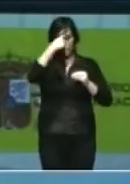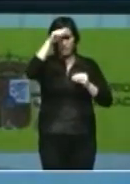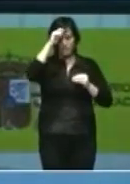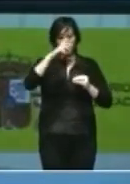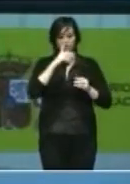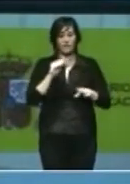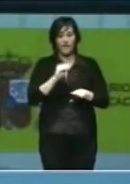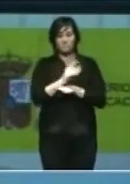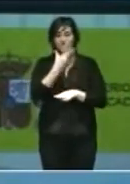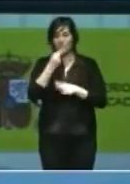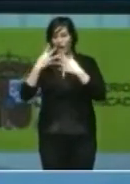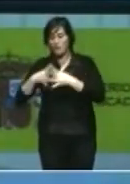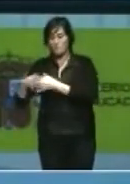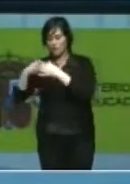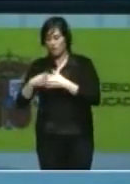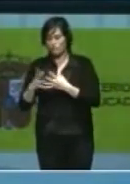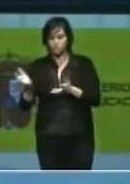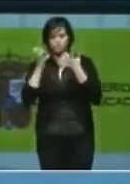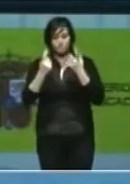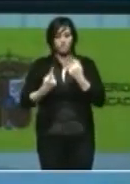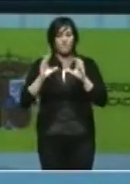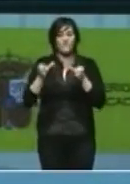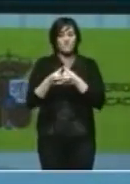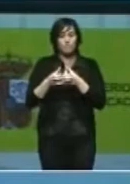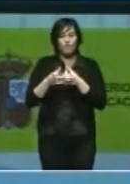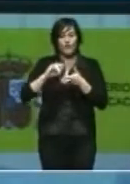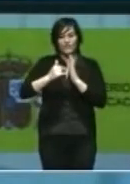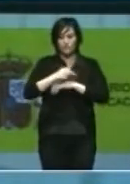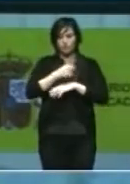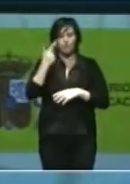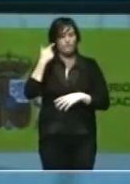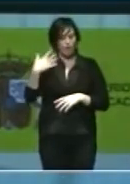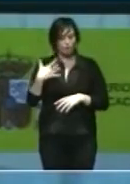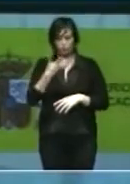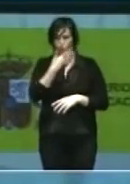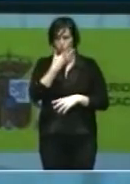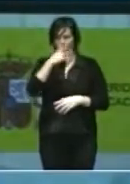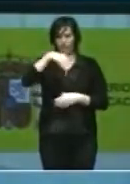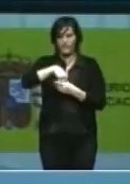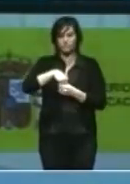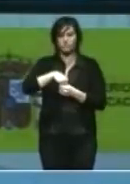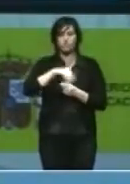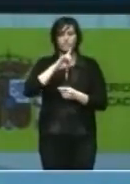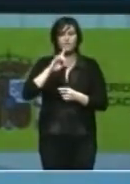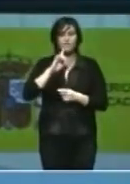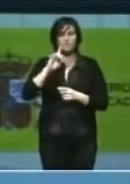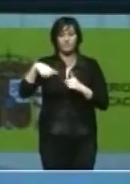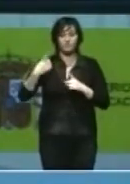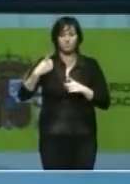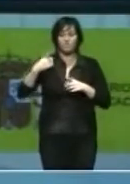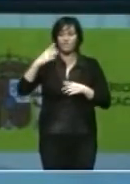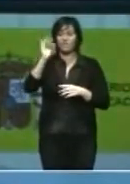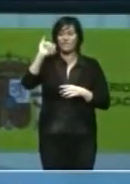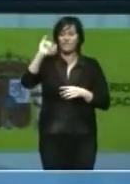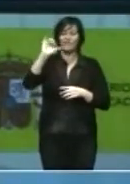capital americano, que ganan un equipo de arquitectos bien conocidos, formaban parte de lo que se dio en llamar luego el Think Tank,